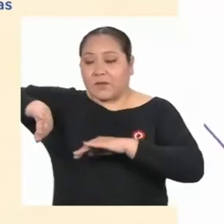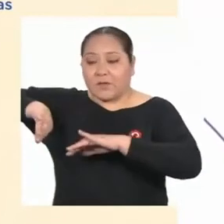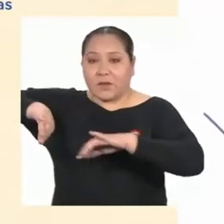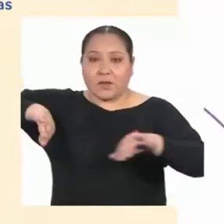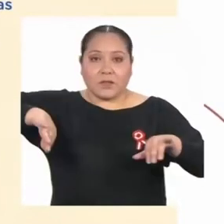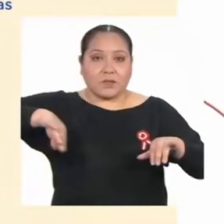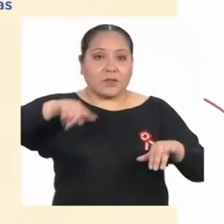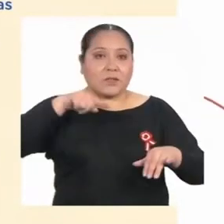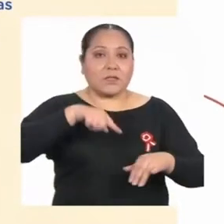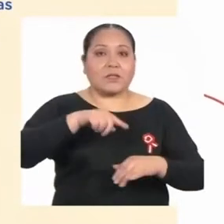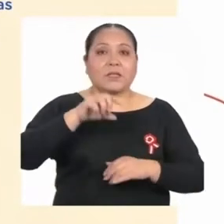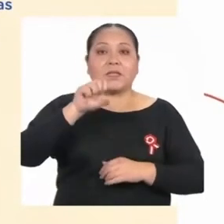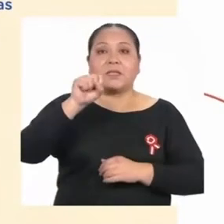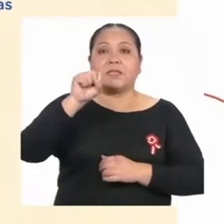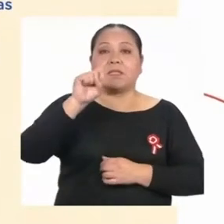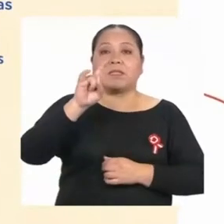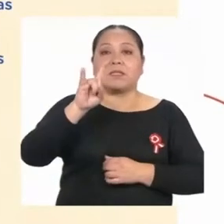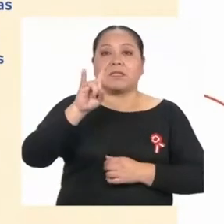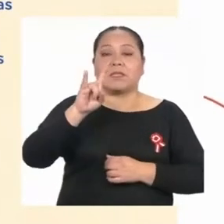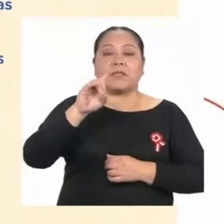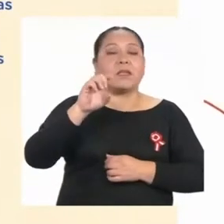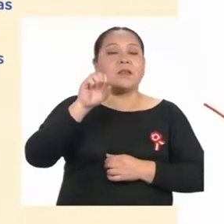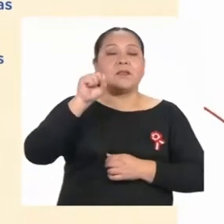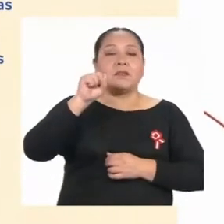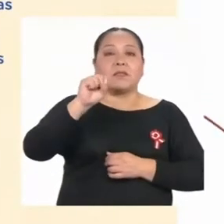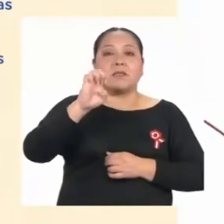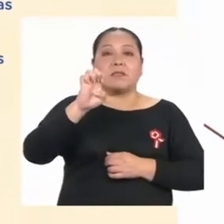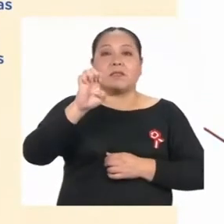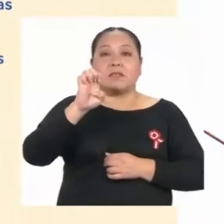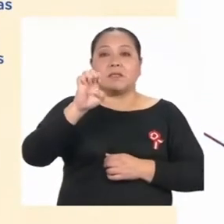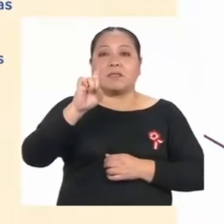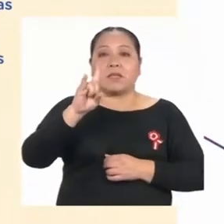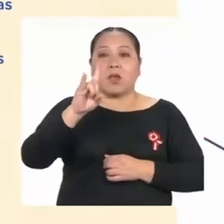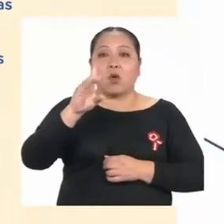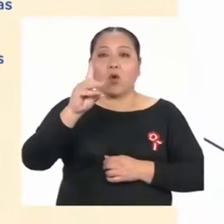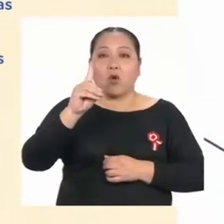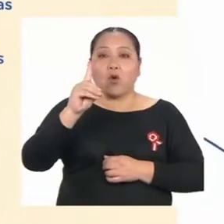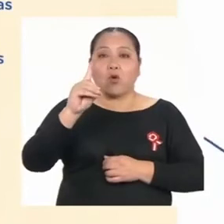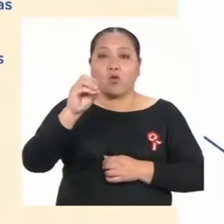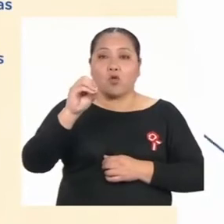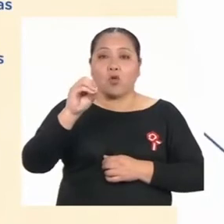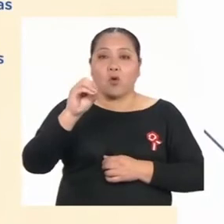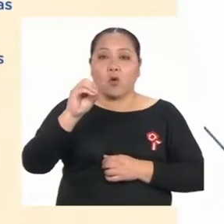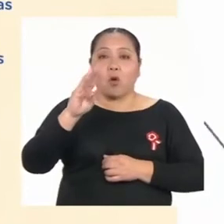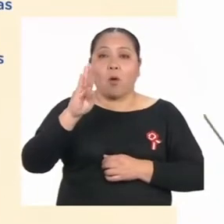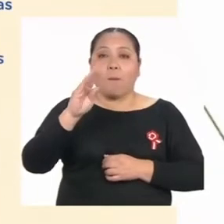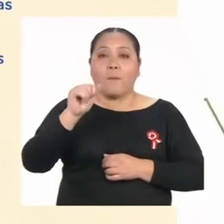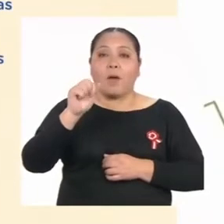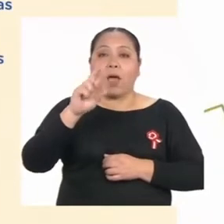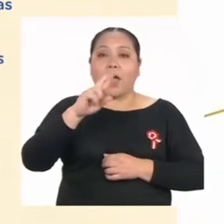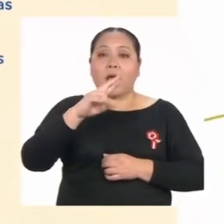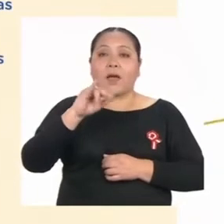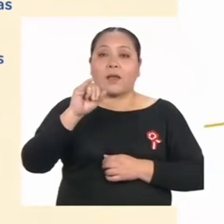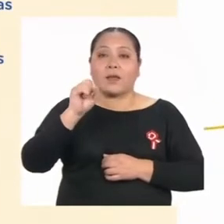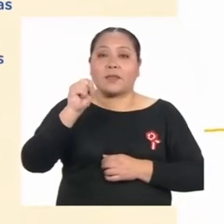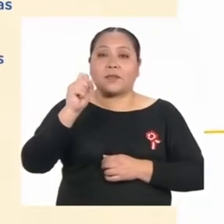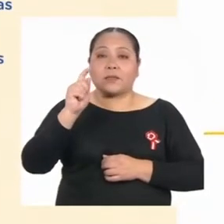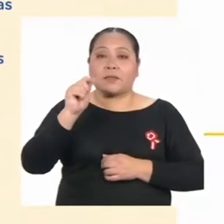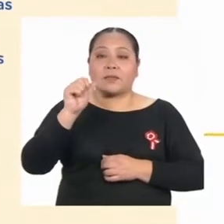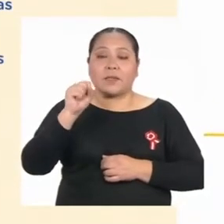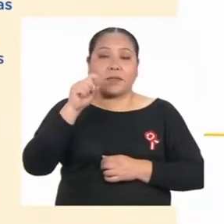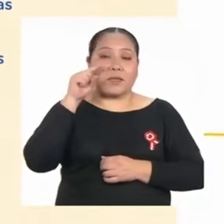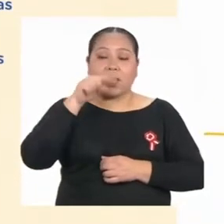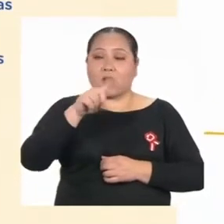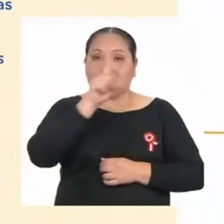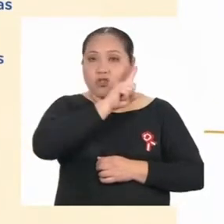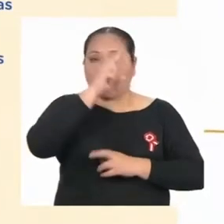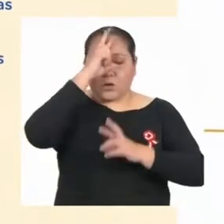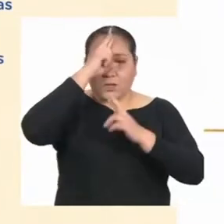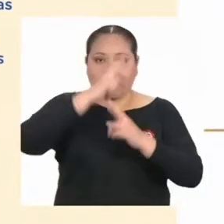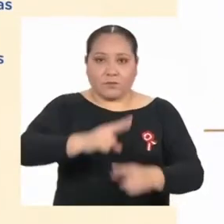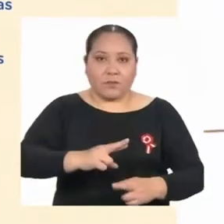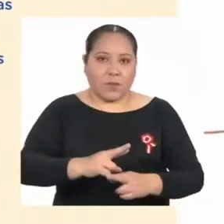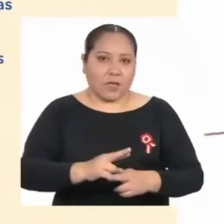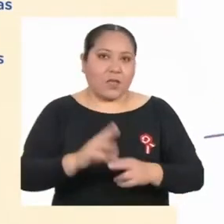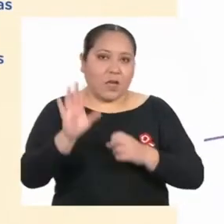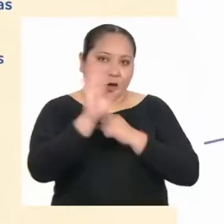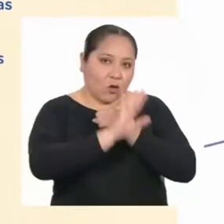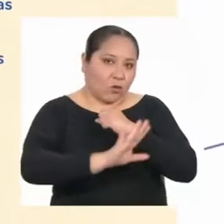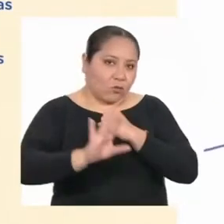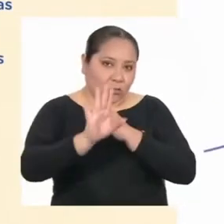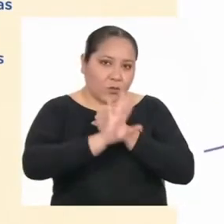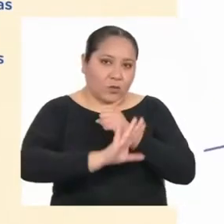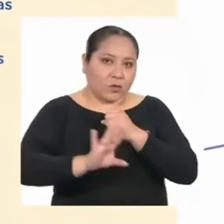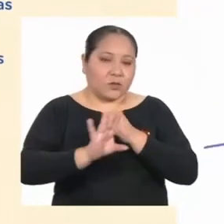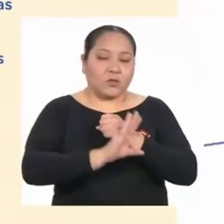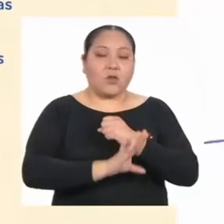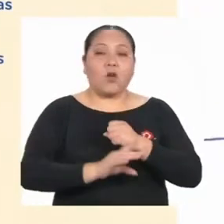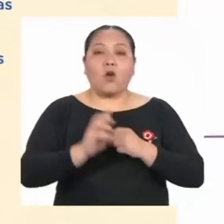los pseudo-barristas, quienes suelen saltar los códigos de seguridad y el buen comportamiento, tanto